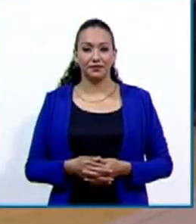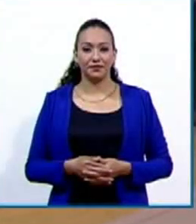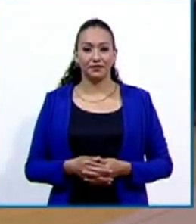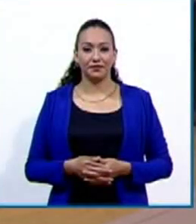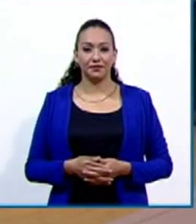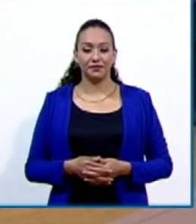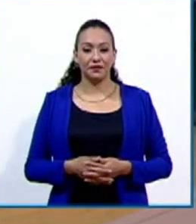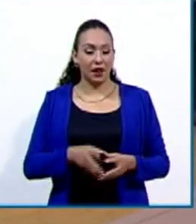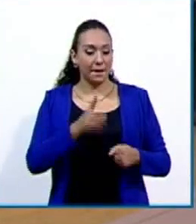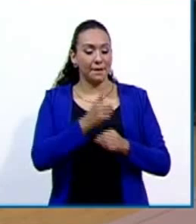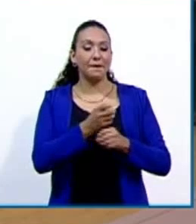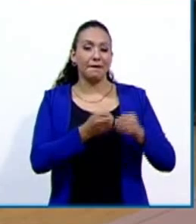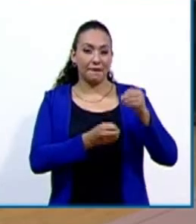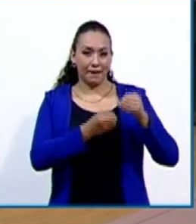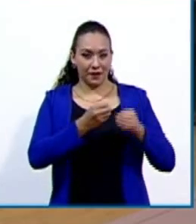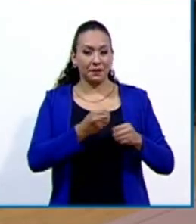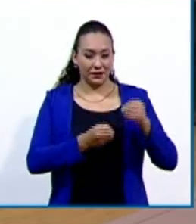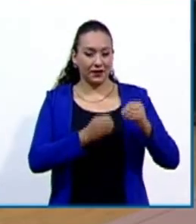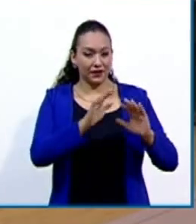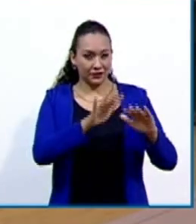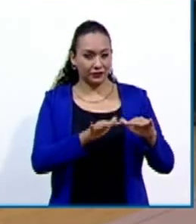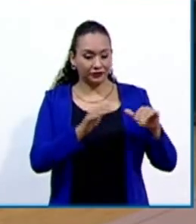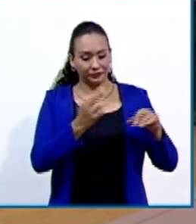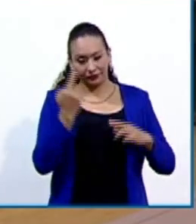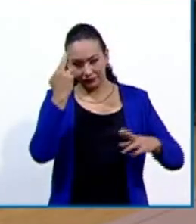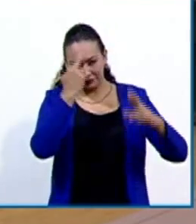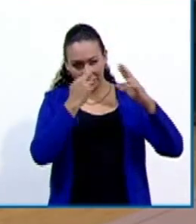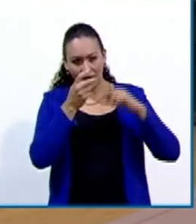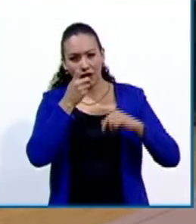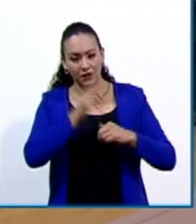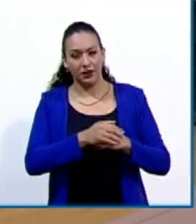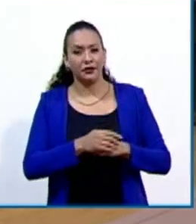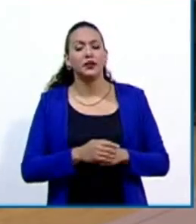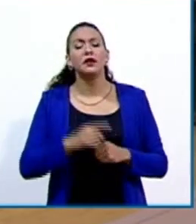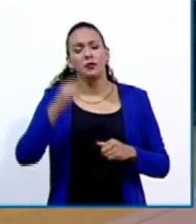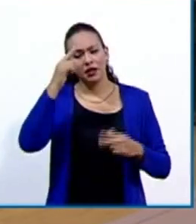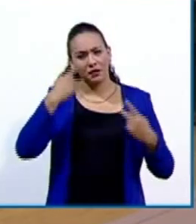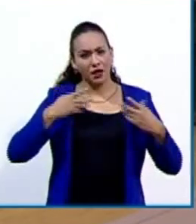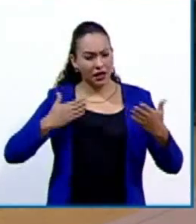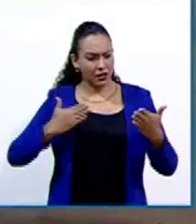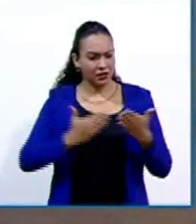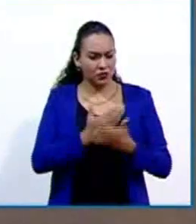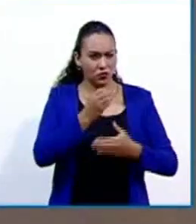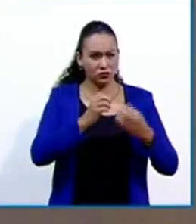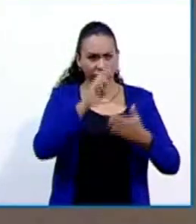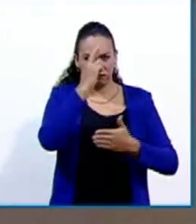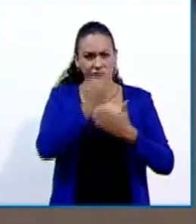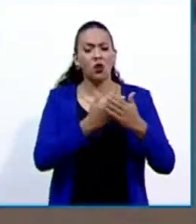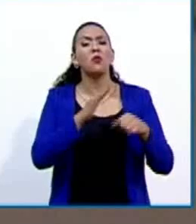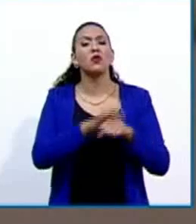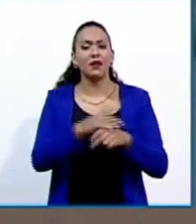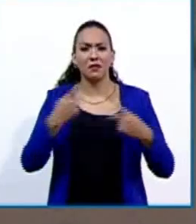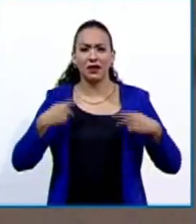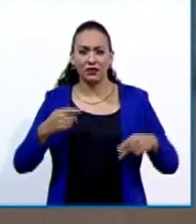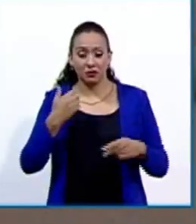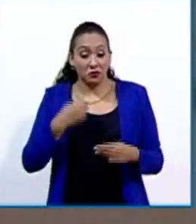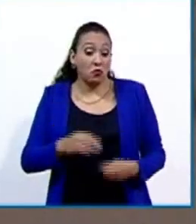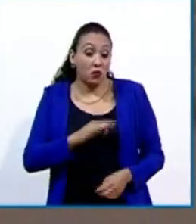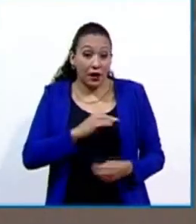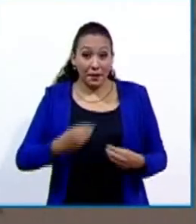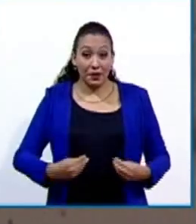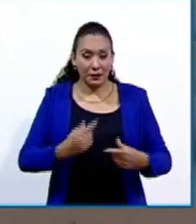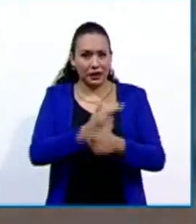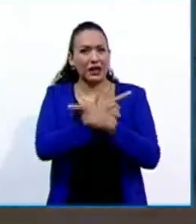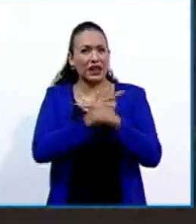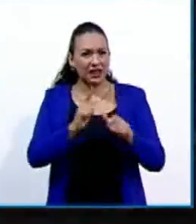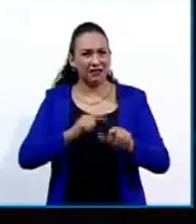La primera sala de la Corte determinó que viola los derechos de acceso a la justicia y a vivir una vida libre de violencia, así como el de